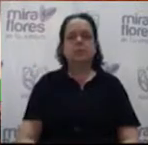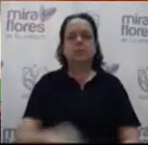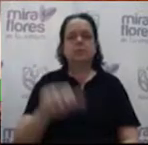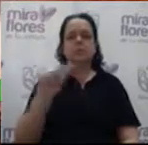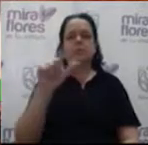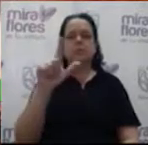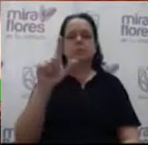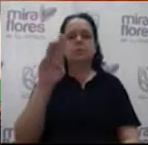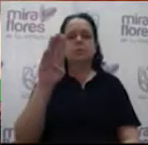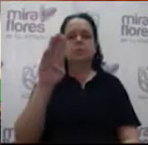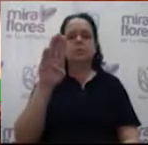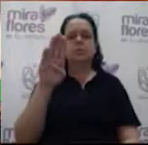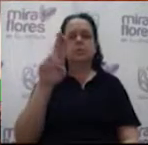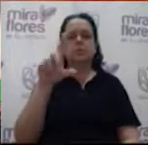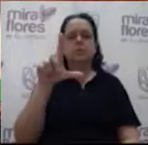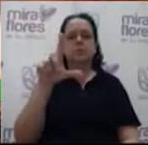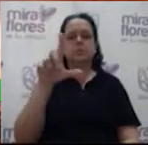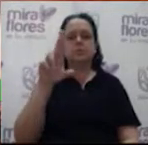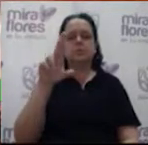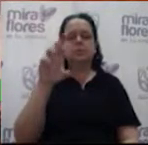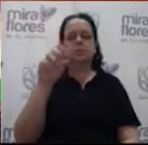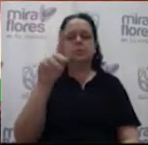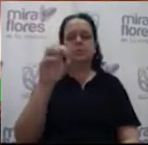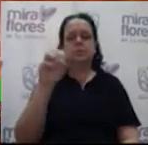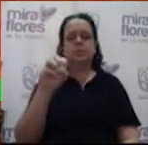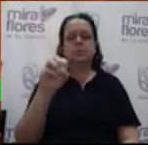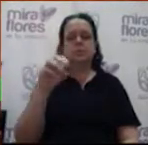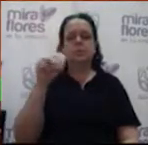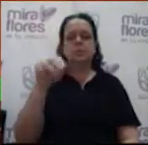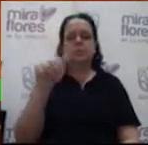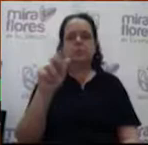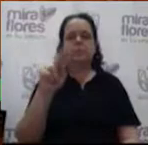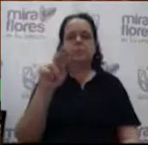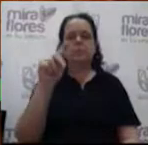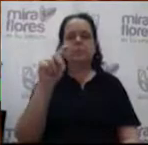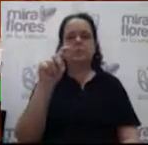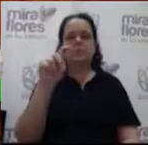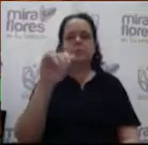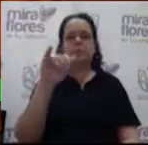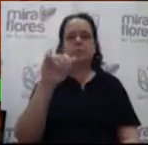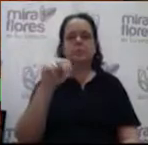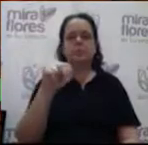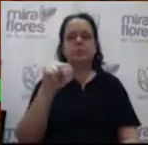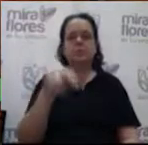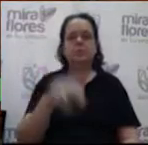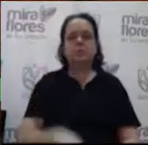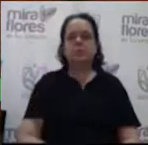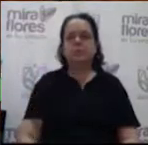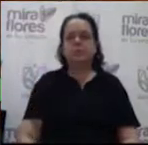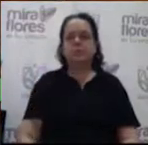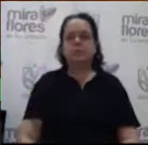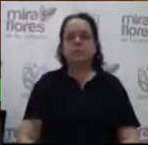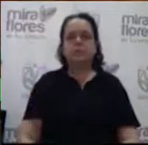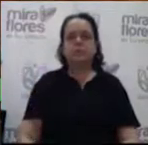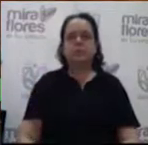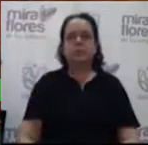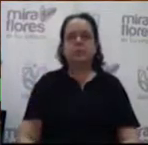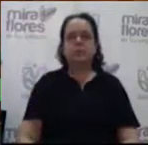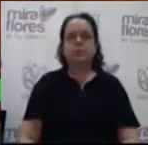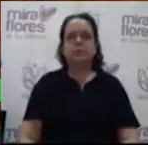Alfredo Ligabriel. Señor Martín Bustamante Castro. Señor Jorge de Albertis González del Riego.